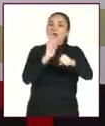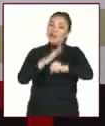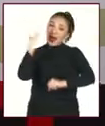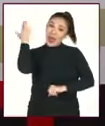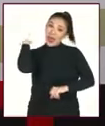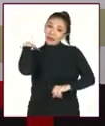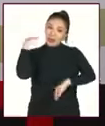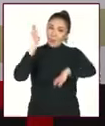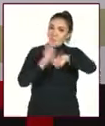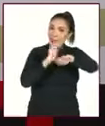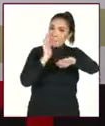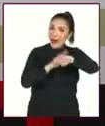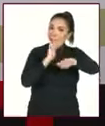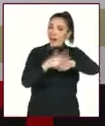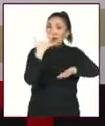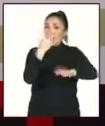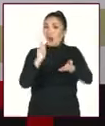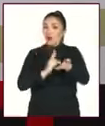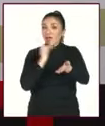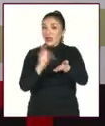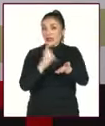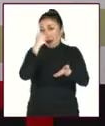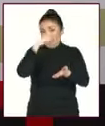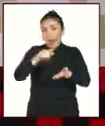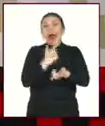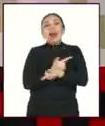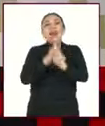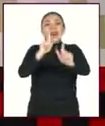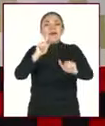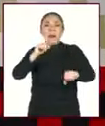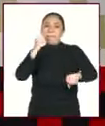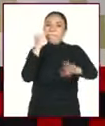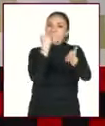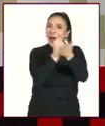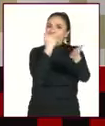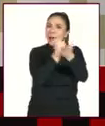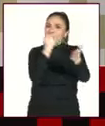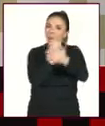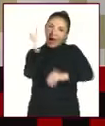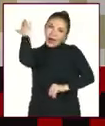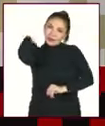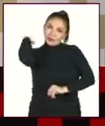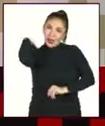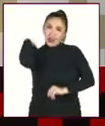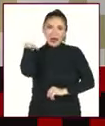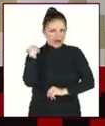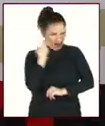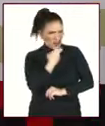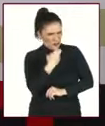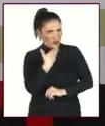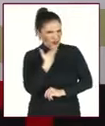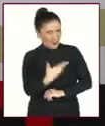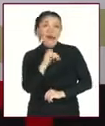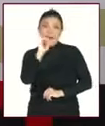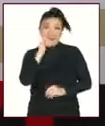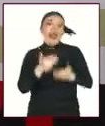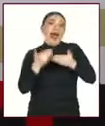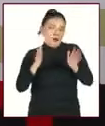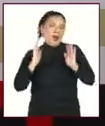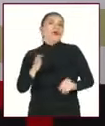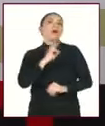las personas tratando de liberar esa obstrucción. Y sí se puede, sí. Sí, ahorita ya actualmente ya se puede